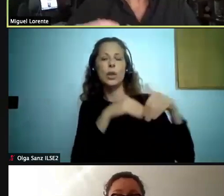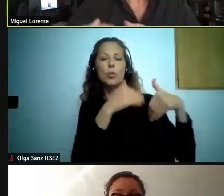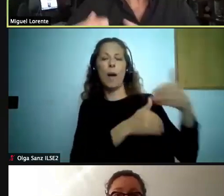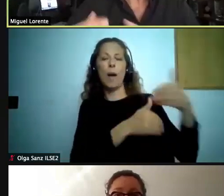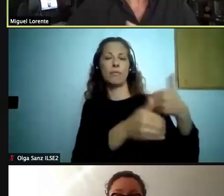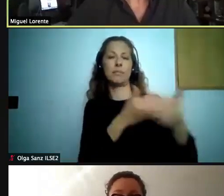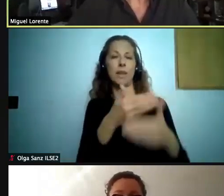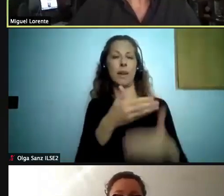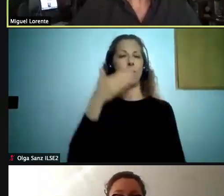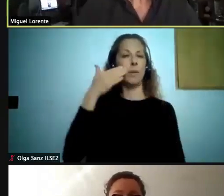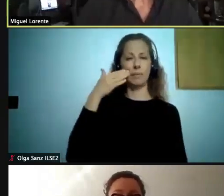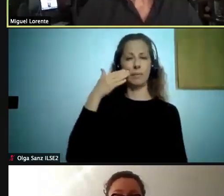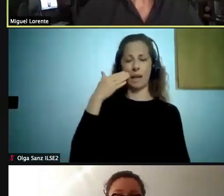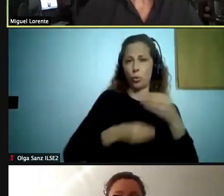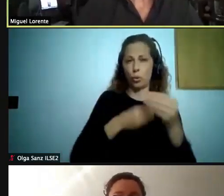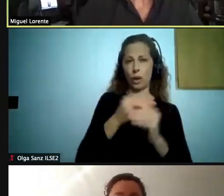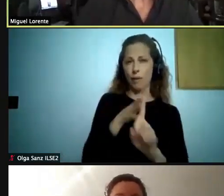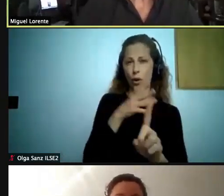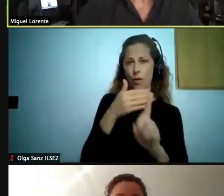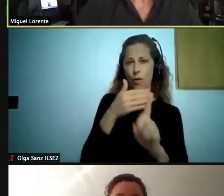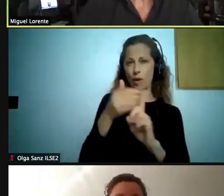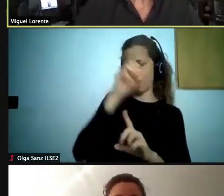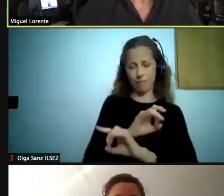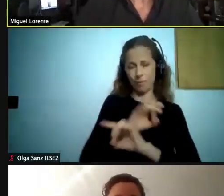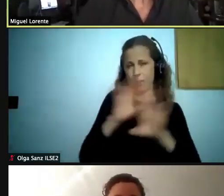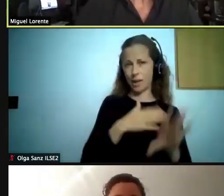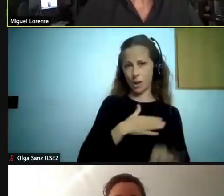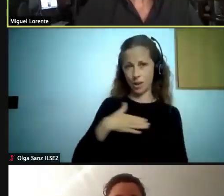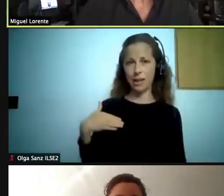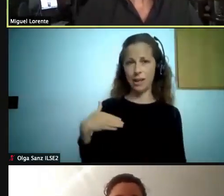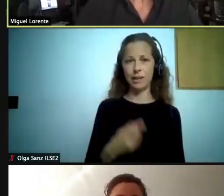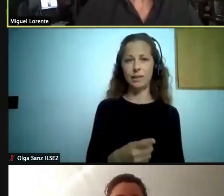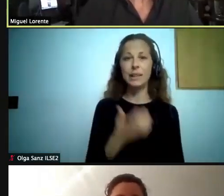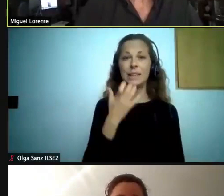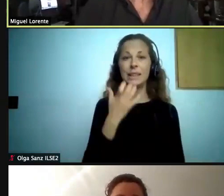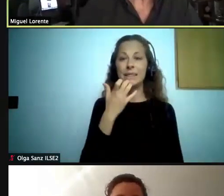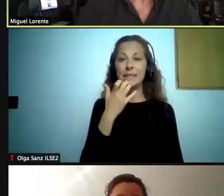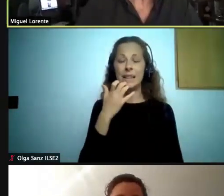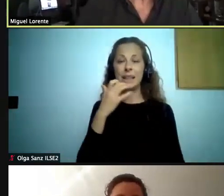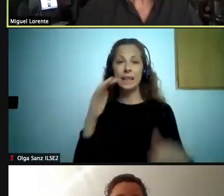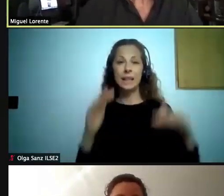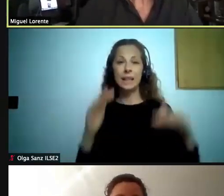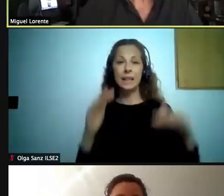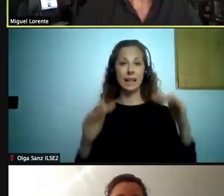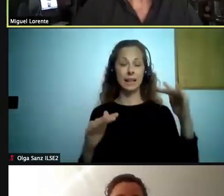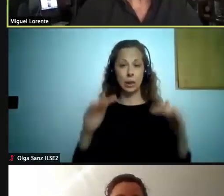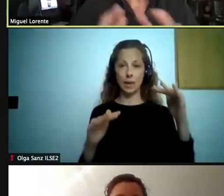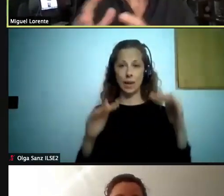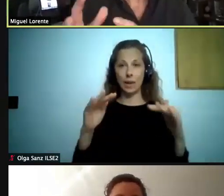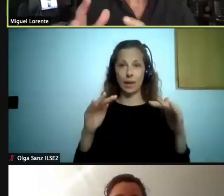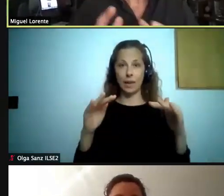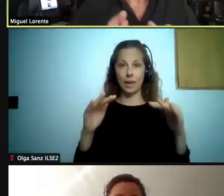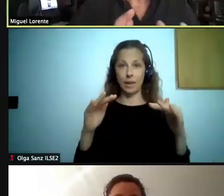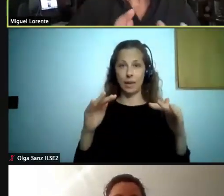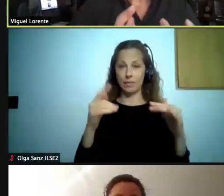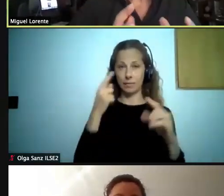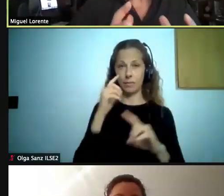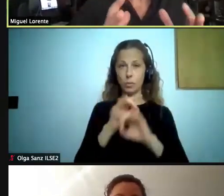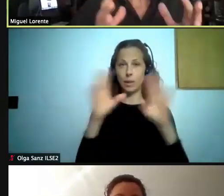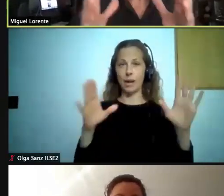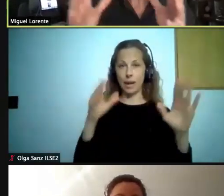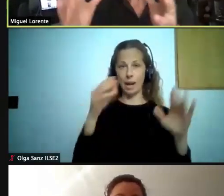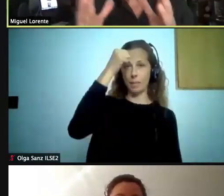uso de la violencia. Porque hay una cosa clara: si la situación de desigualdad que hemos dicho que se ha construido sobre la referencia